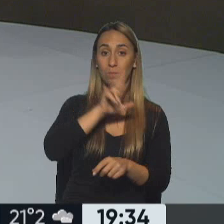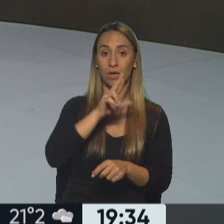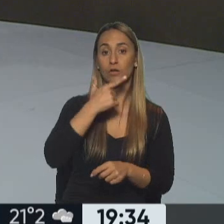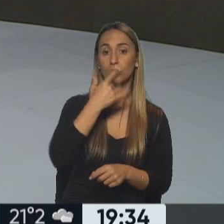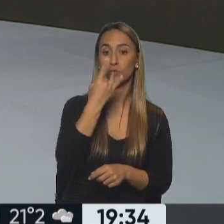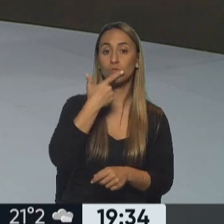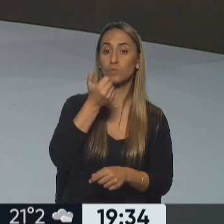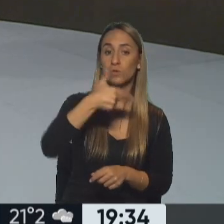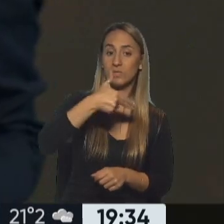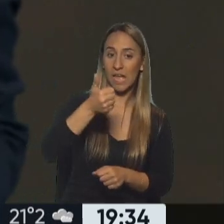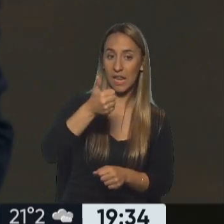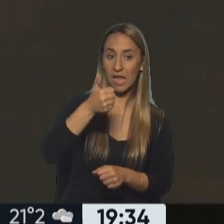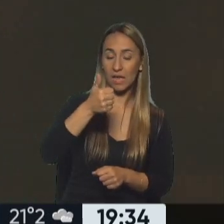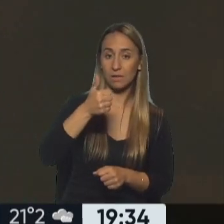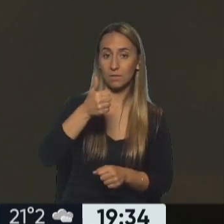leguía